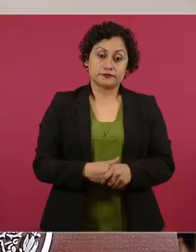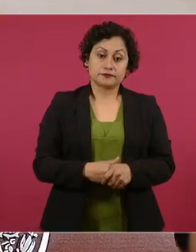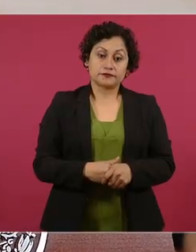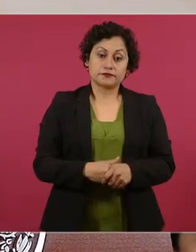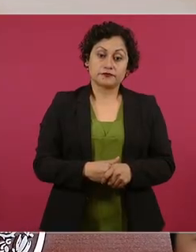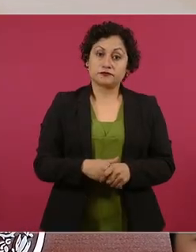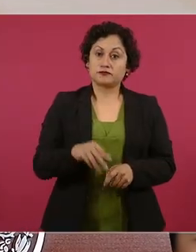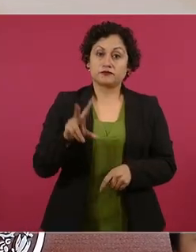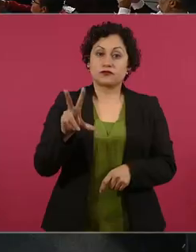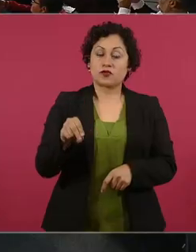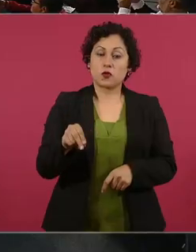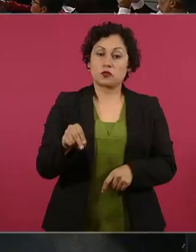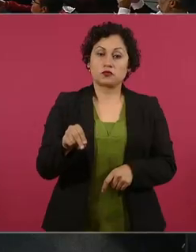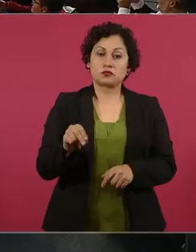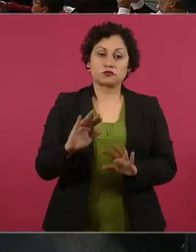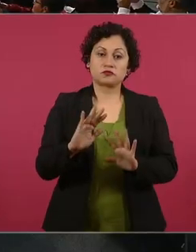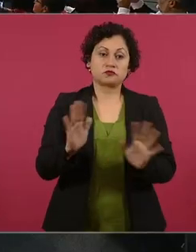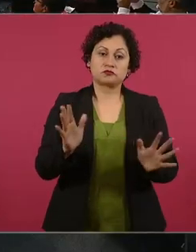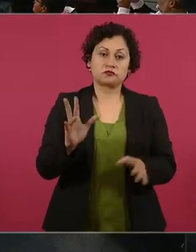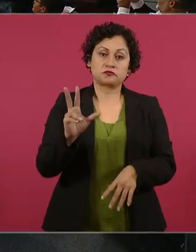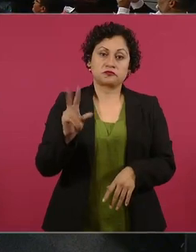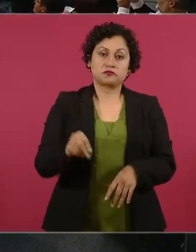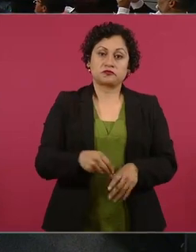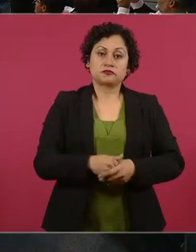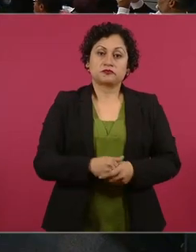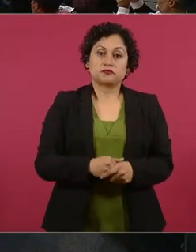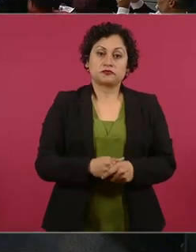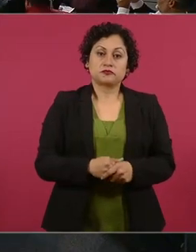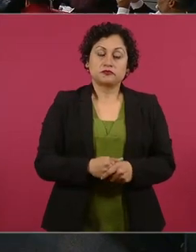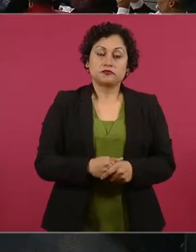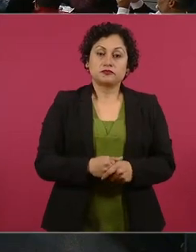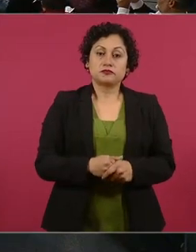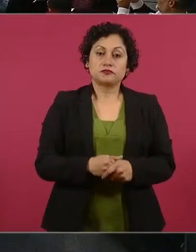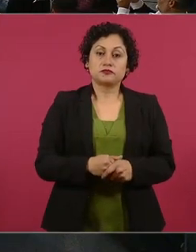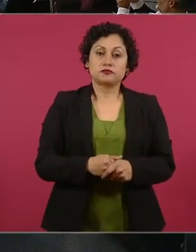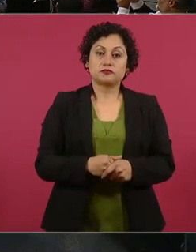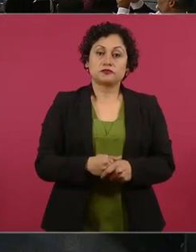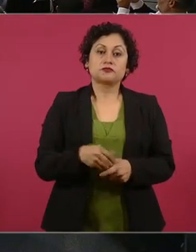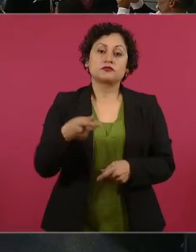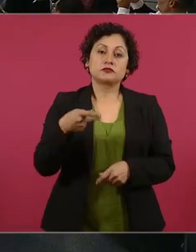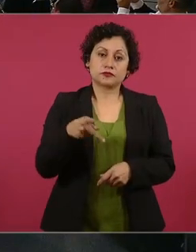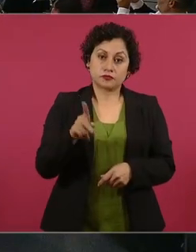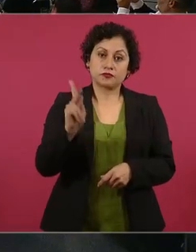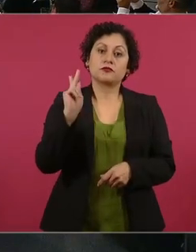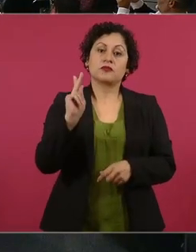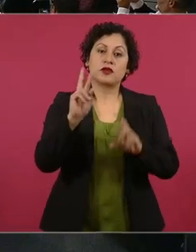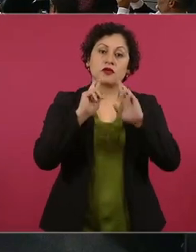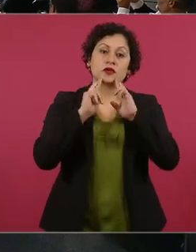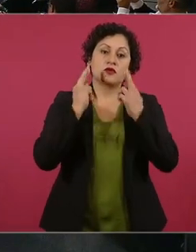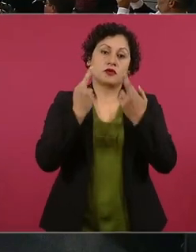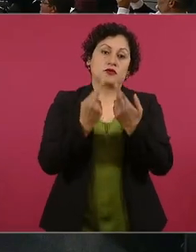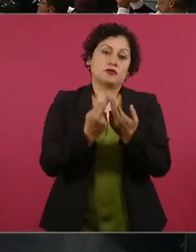No, ya no. Ya. No, pero ha sido muy buena la reunión